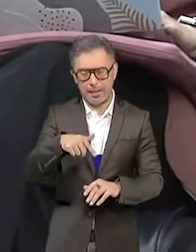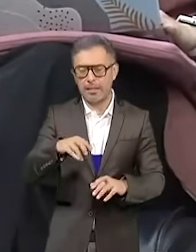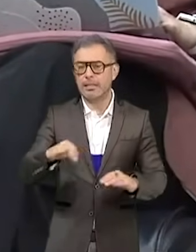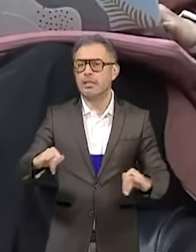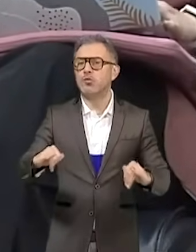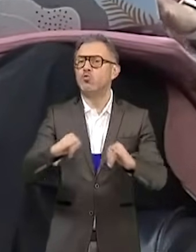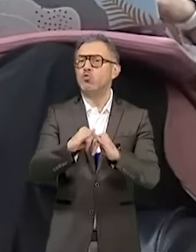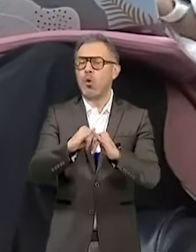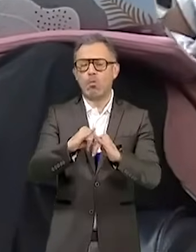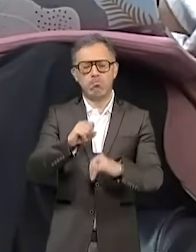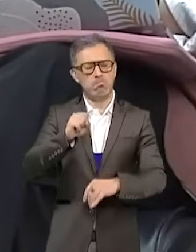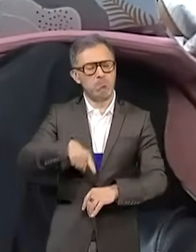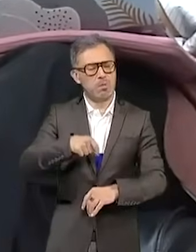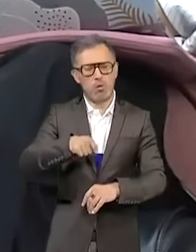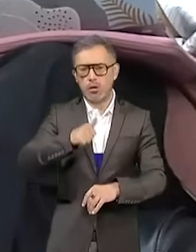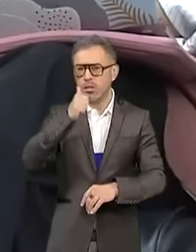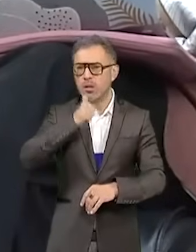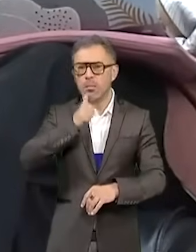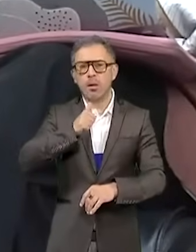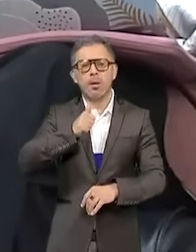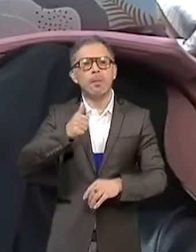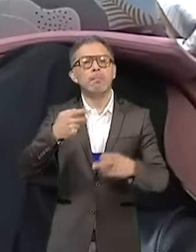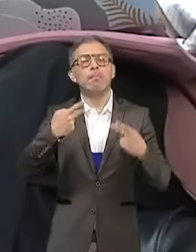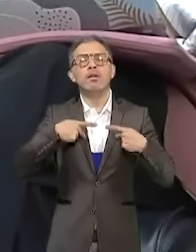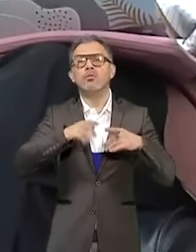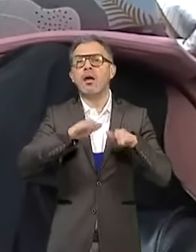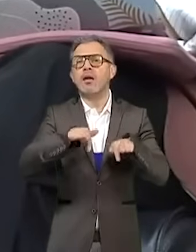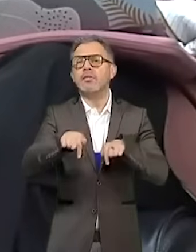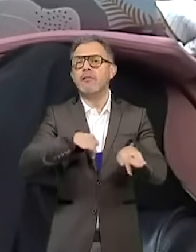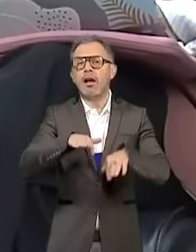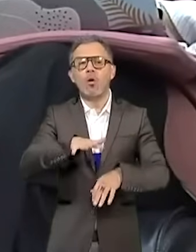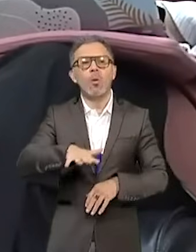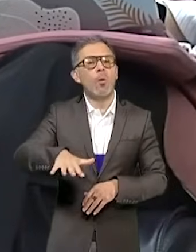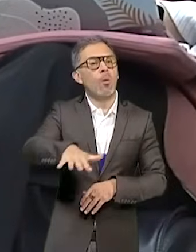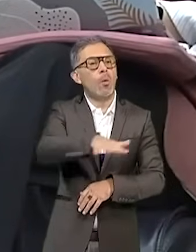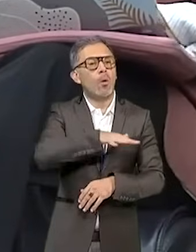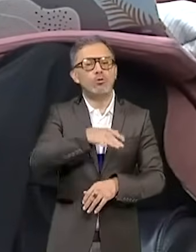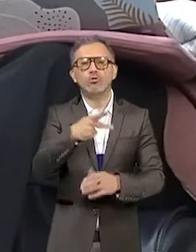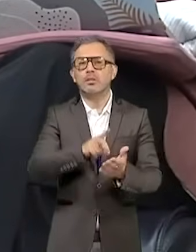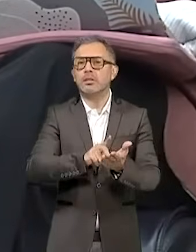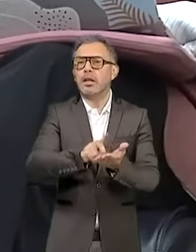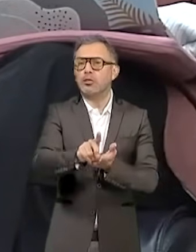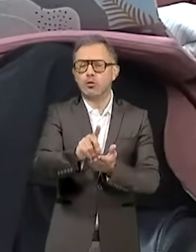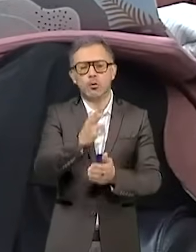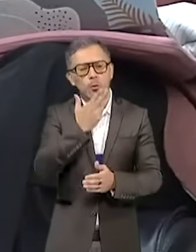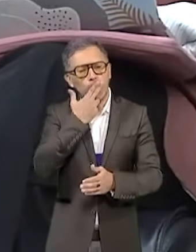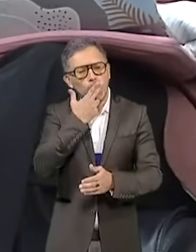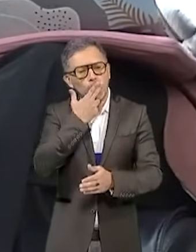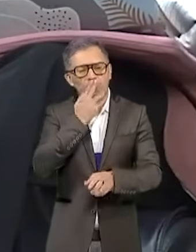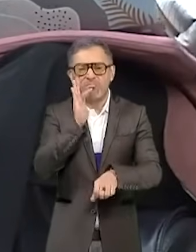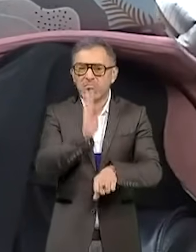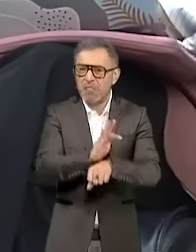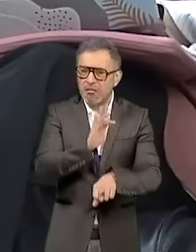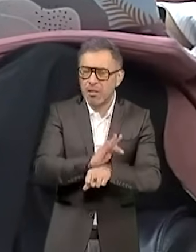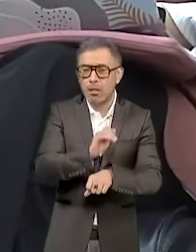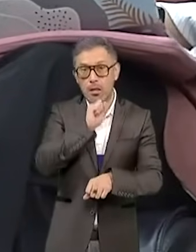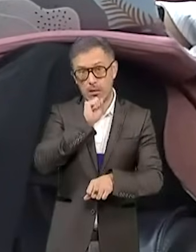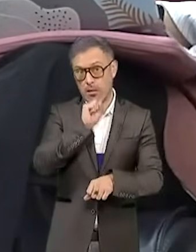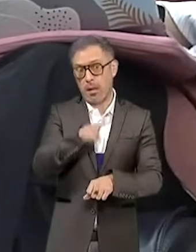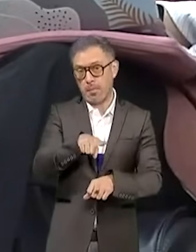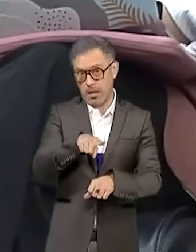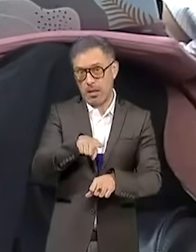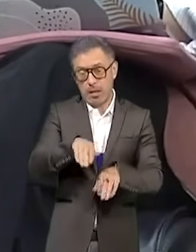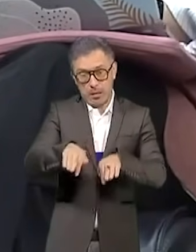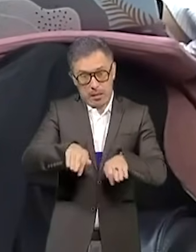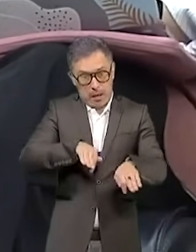es defender los derechos de todo el funcionariado que labora en el mismo y la alta especialización que se requiere para hacer